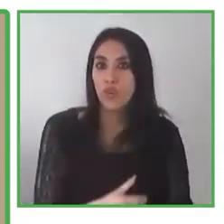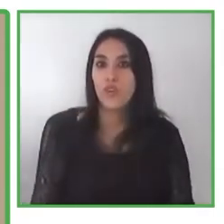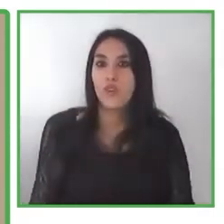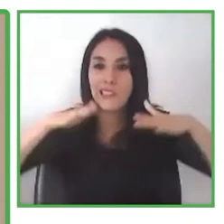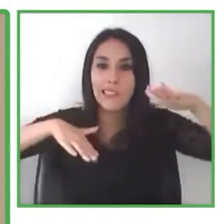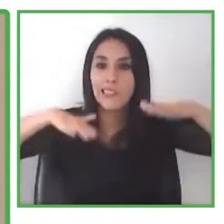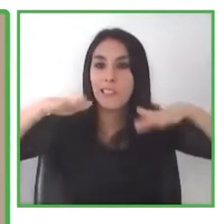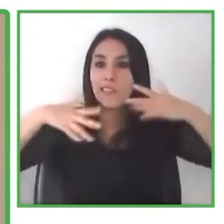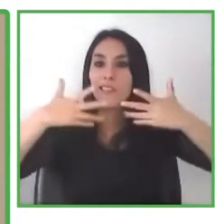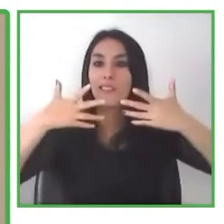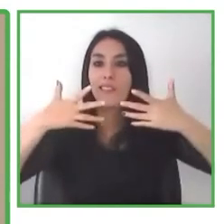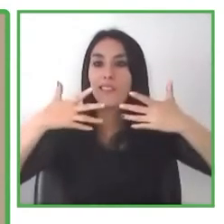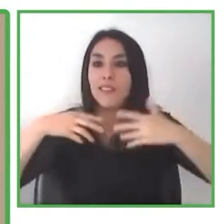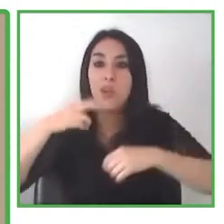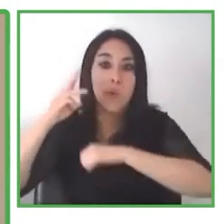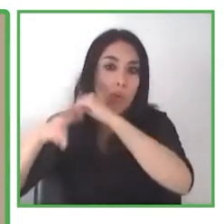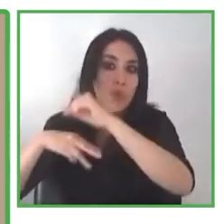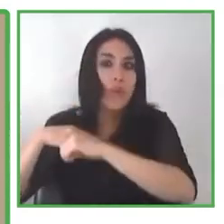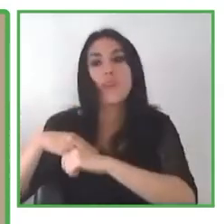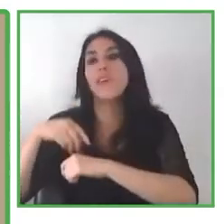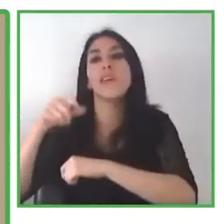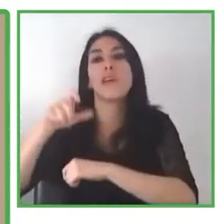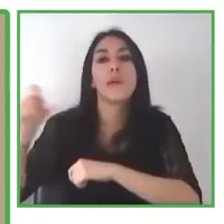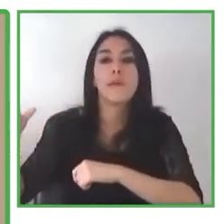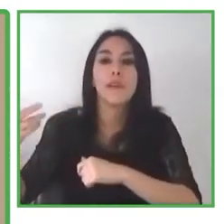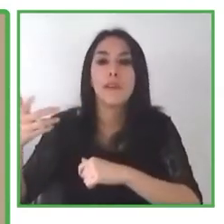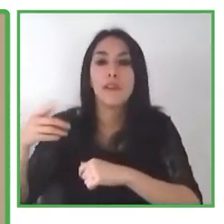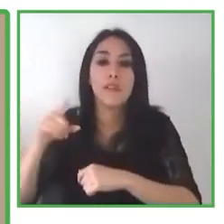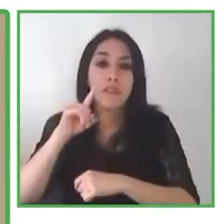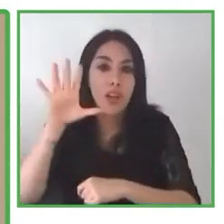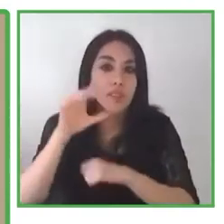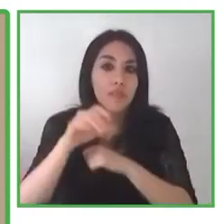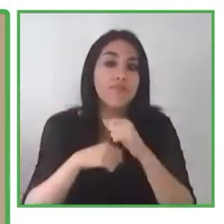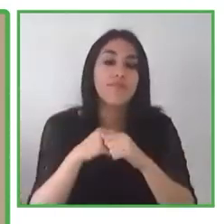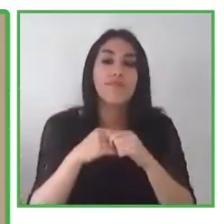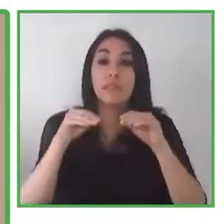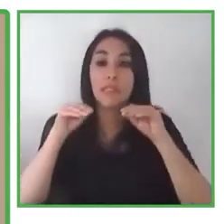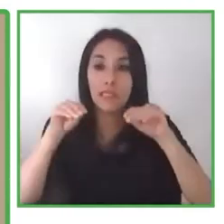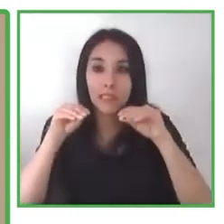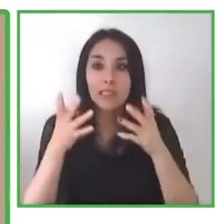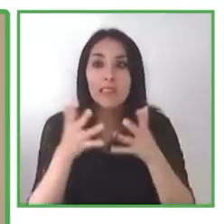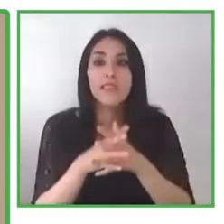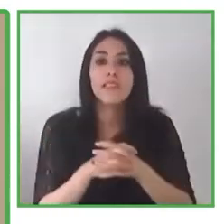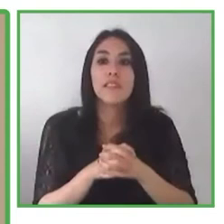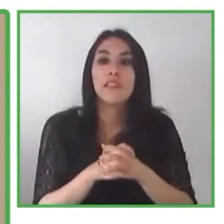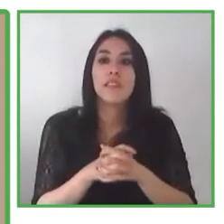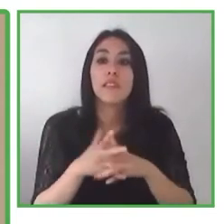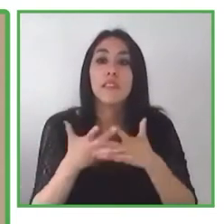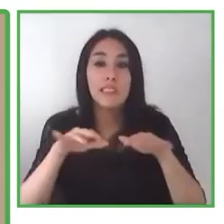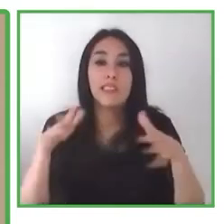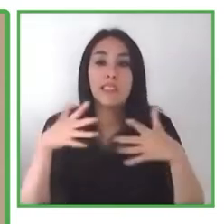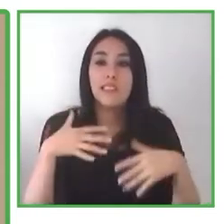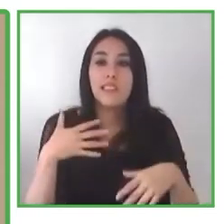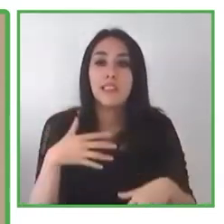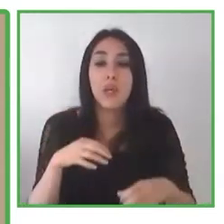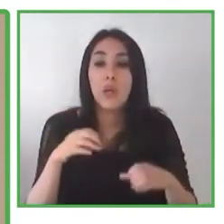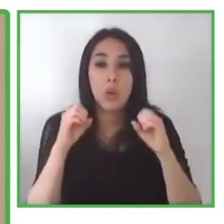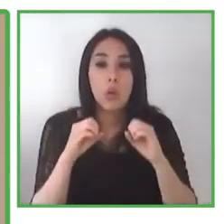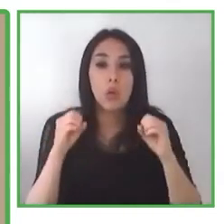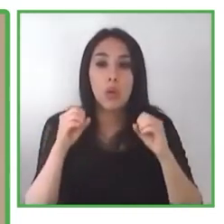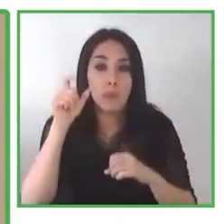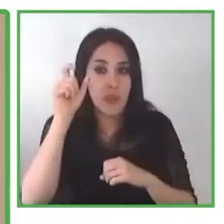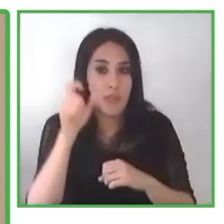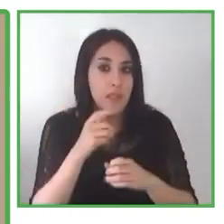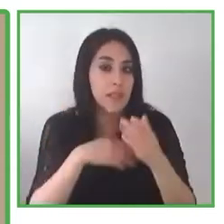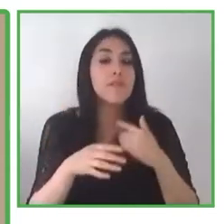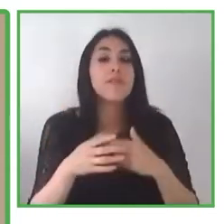en comparación con la población de 15 años o más es más o menos la mitad de aquellas personas que no